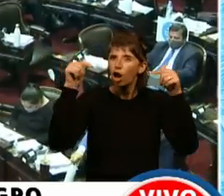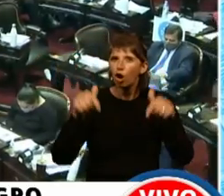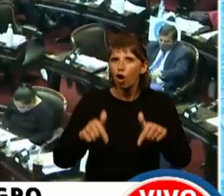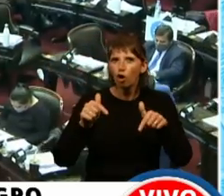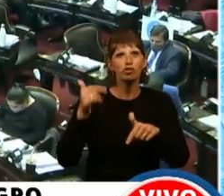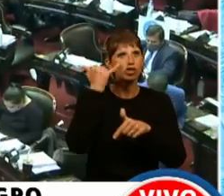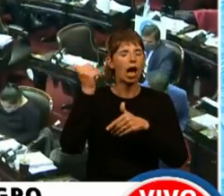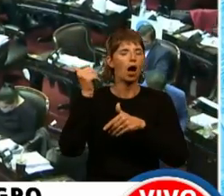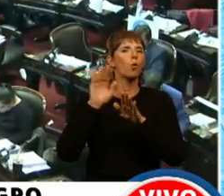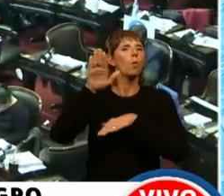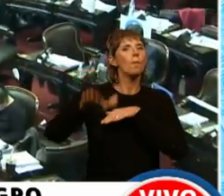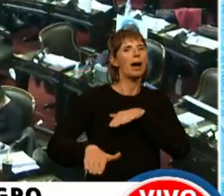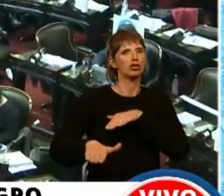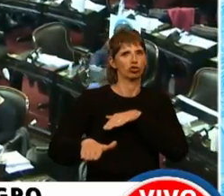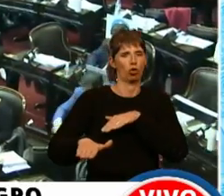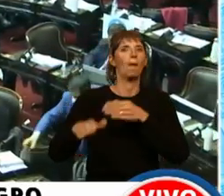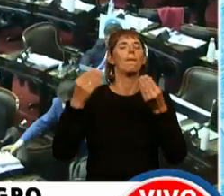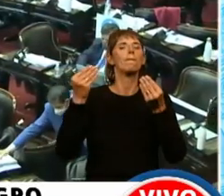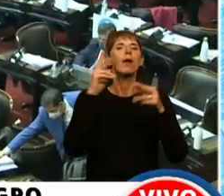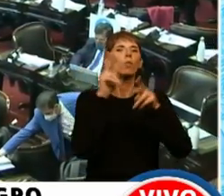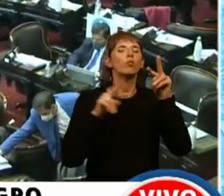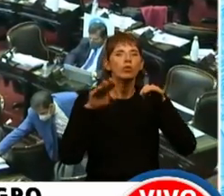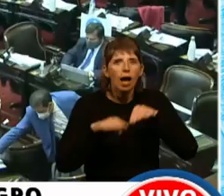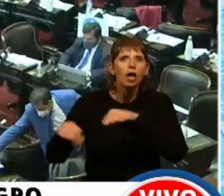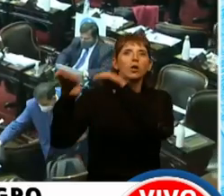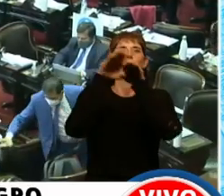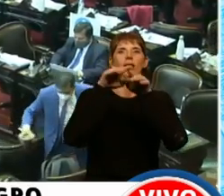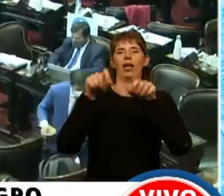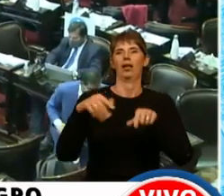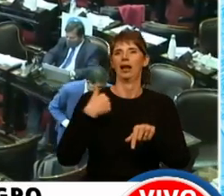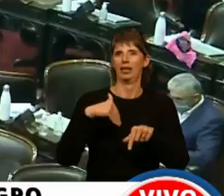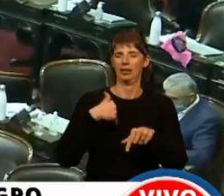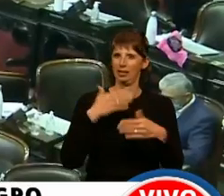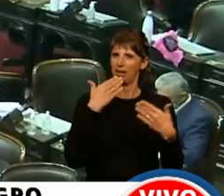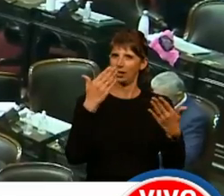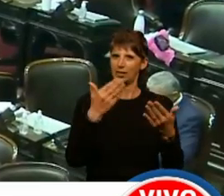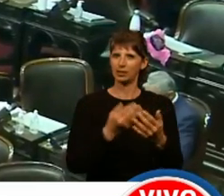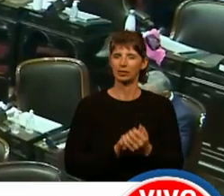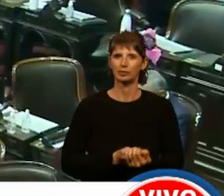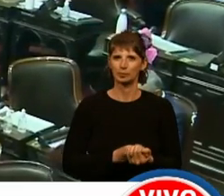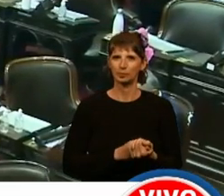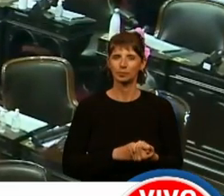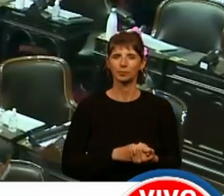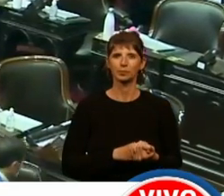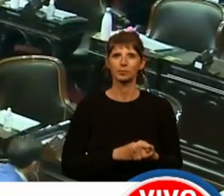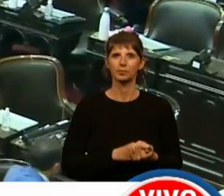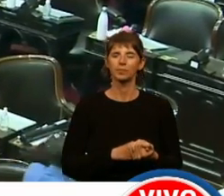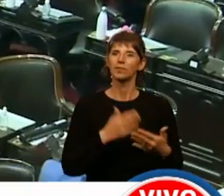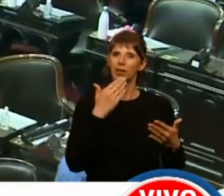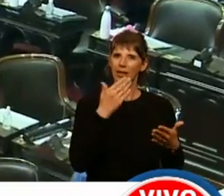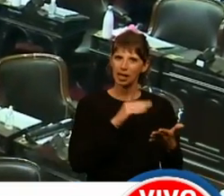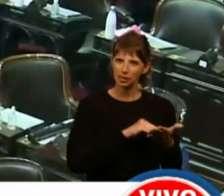avanzamos un paso más hacia la equidad en la argenta muchas gracias muchas gracias